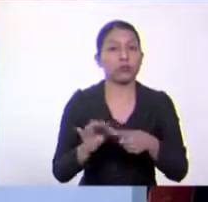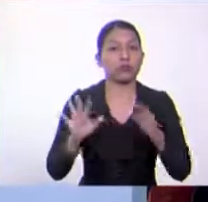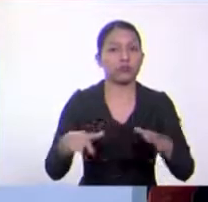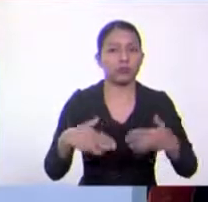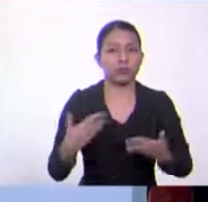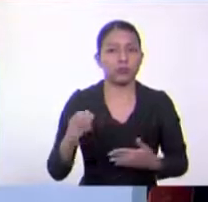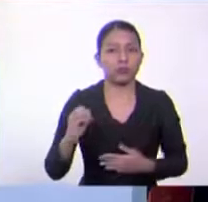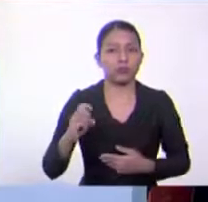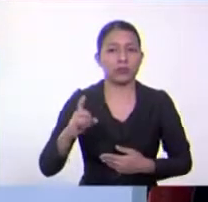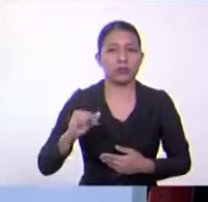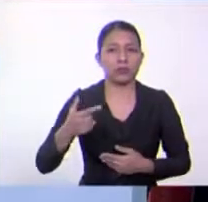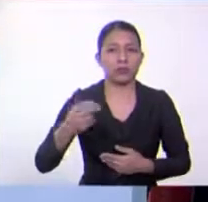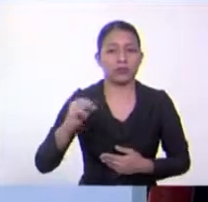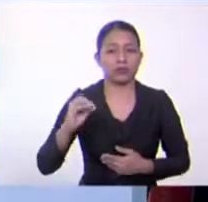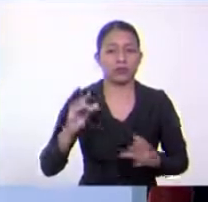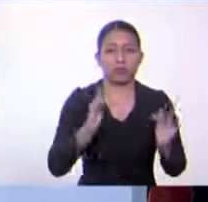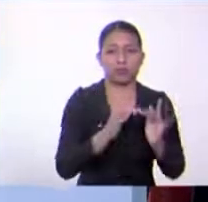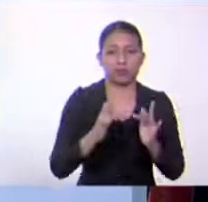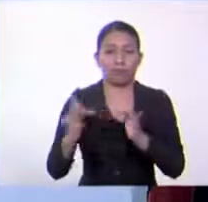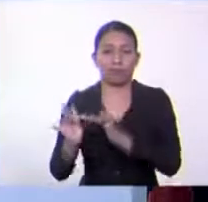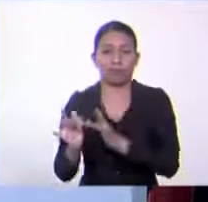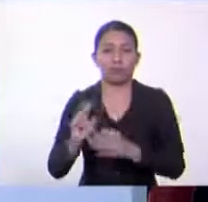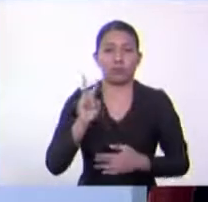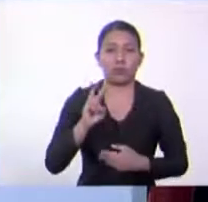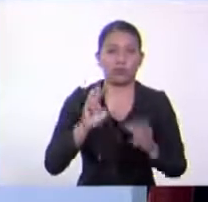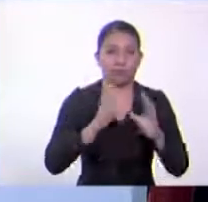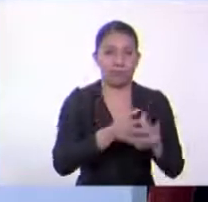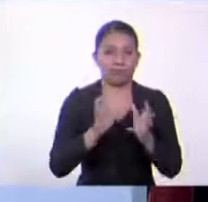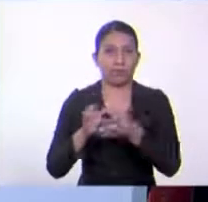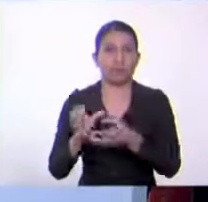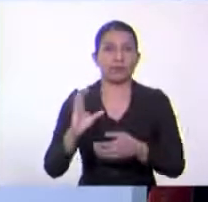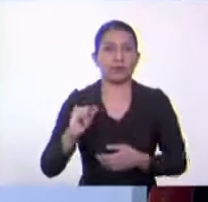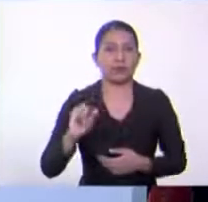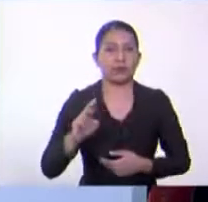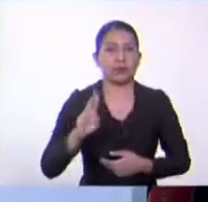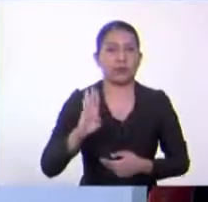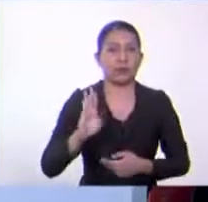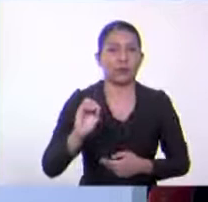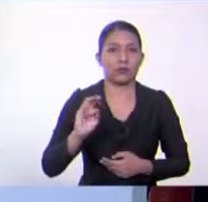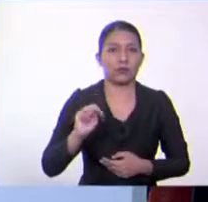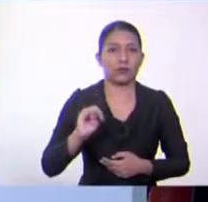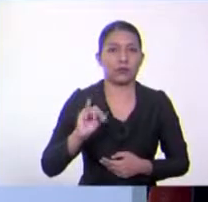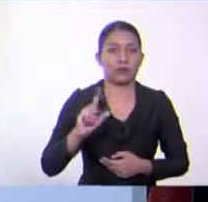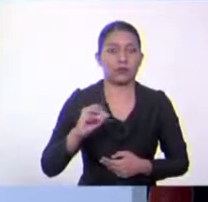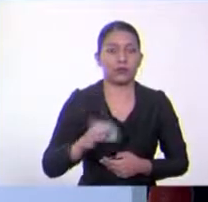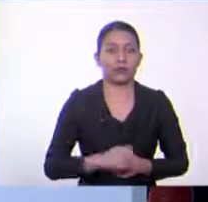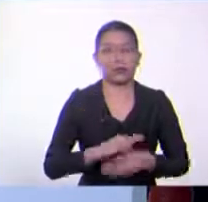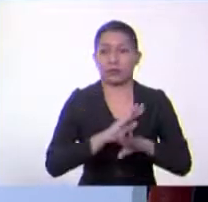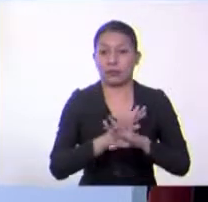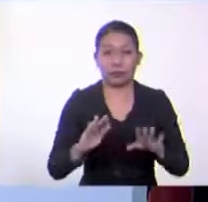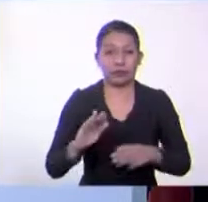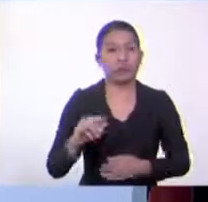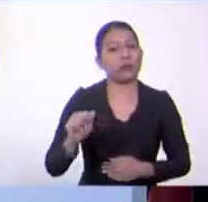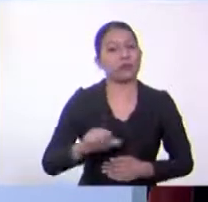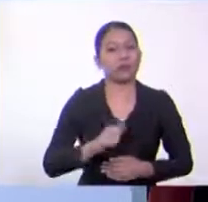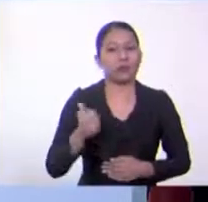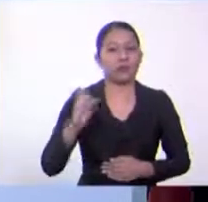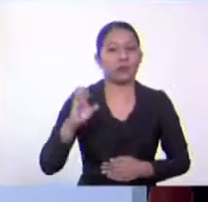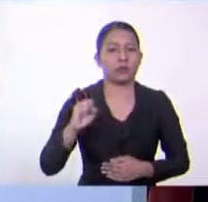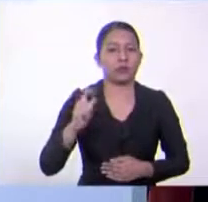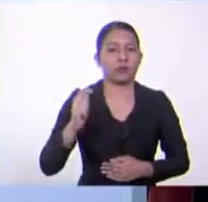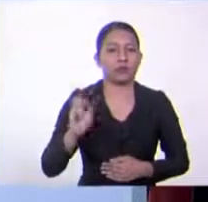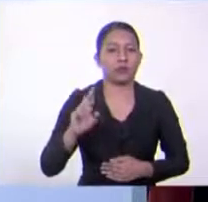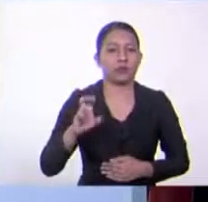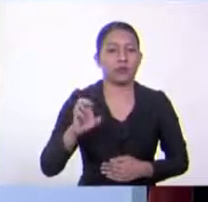es el oxígeno unido a los 2 grupos carbonilo. Y por último tenemos a los